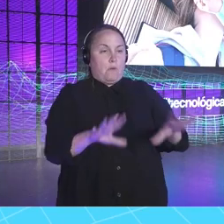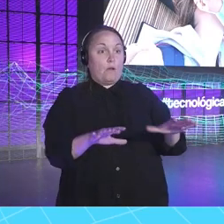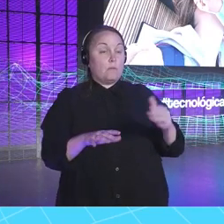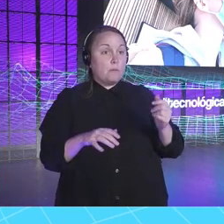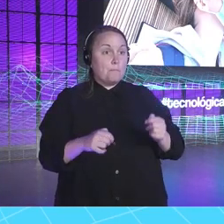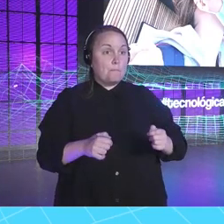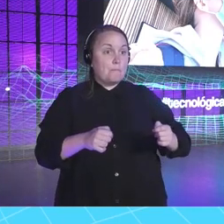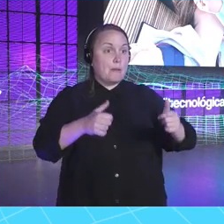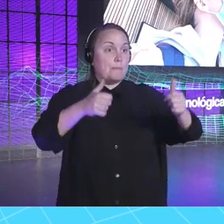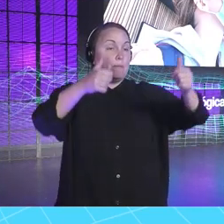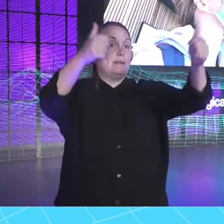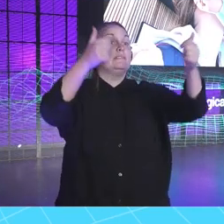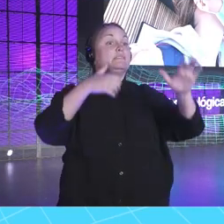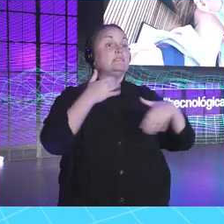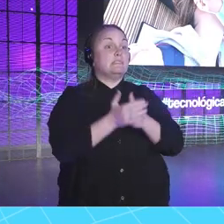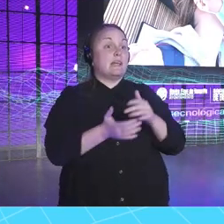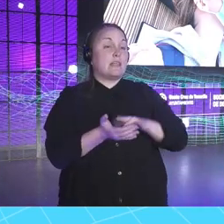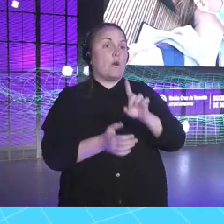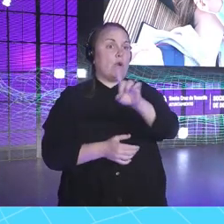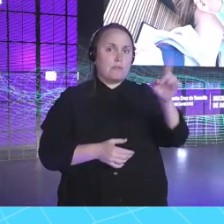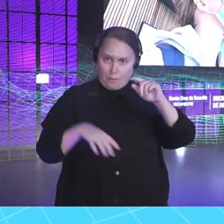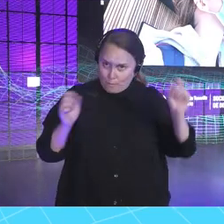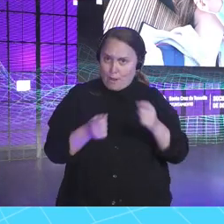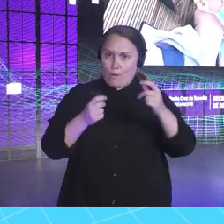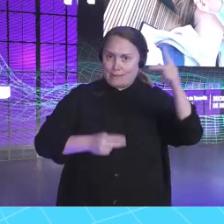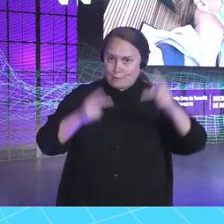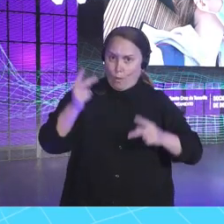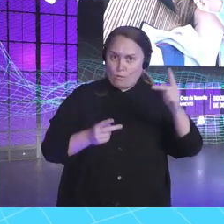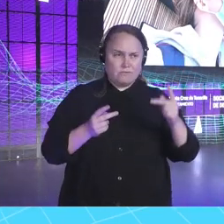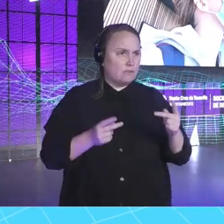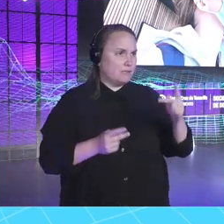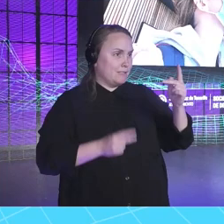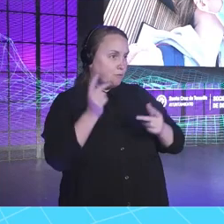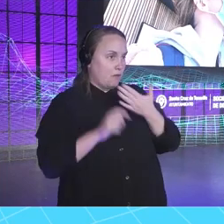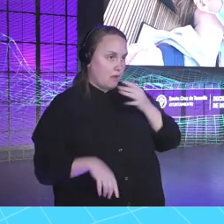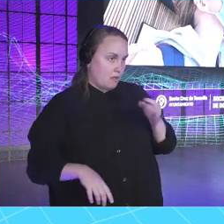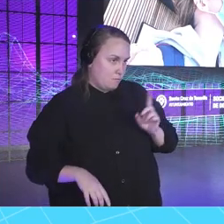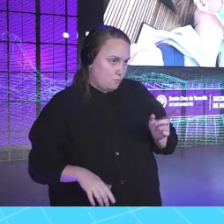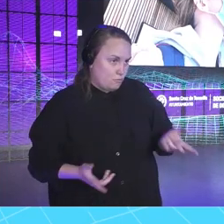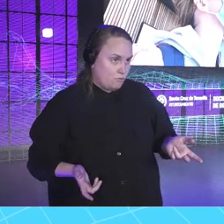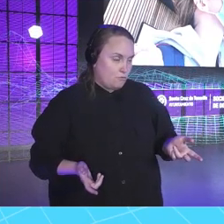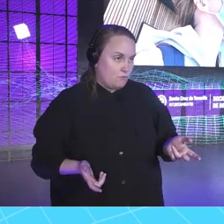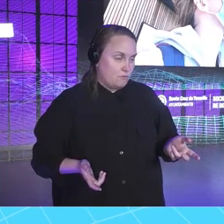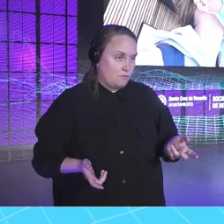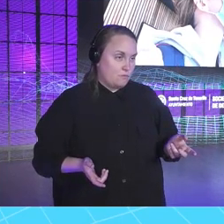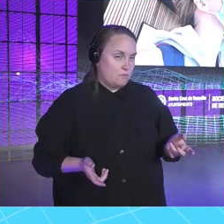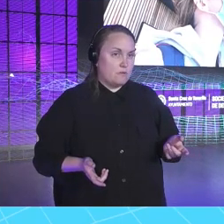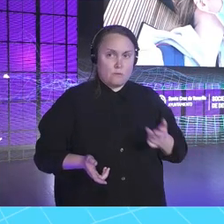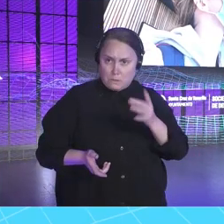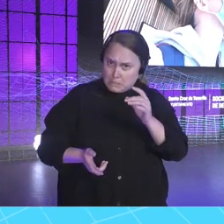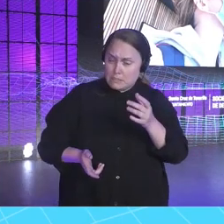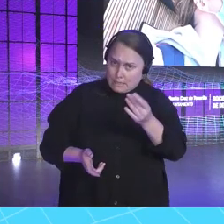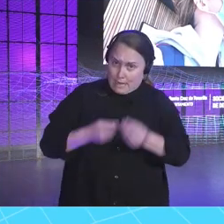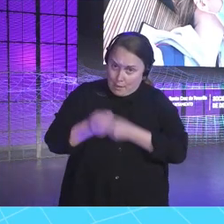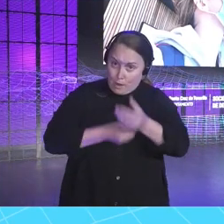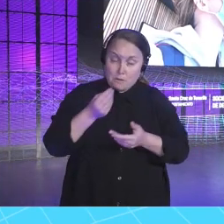hasta que en el día 11 alguien me dijo publícalo en tiktok y dije pero qué dices tiktok pero que no tengo 15 años o sea me sentía y no pero me